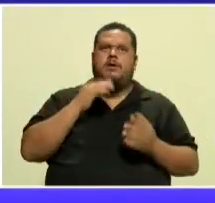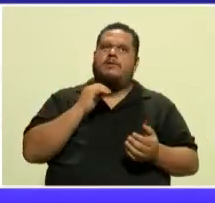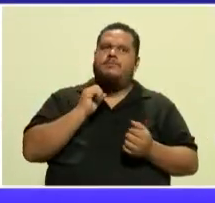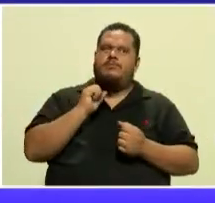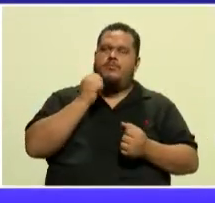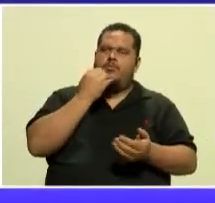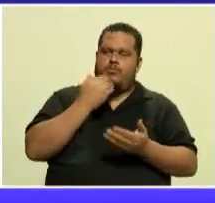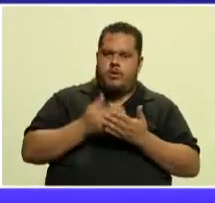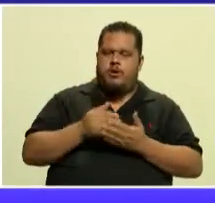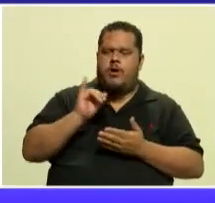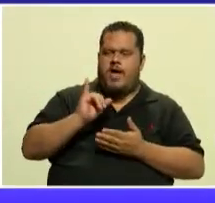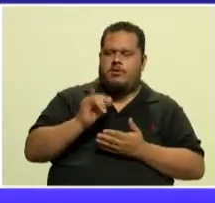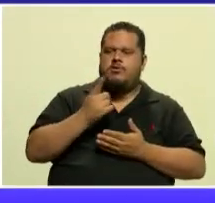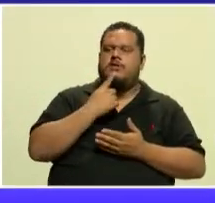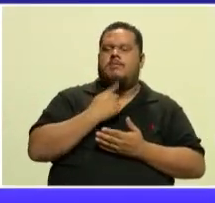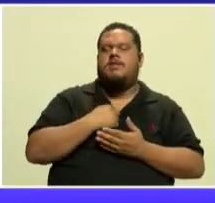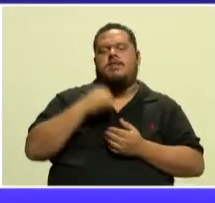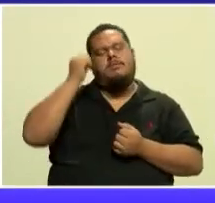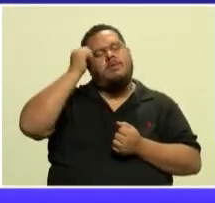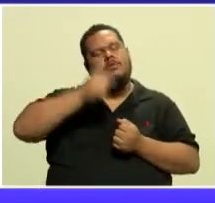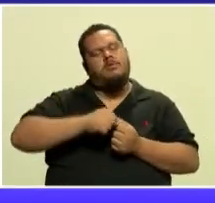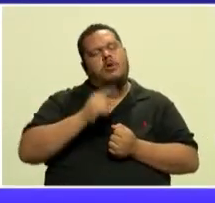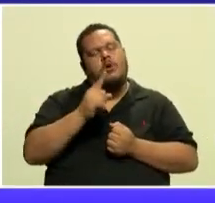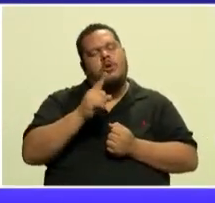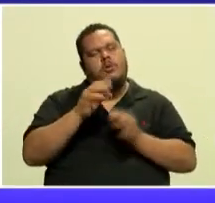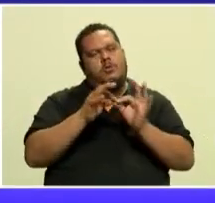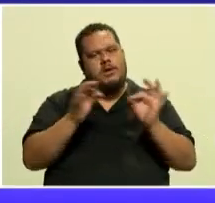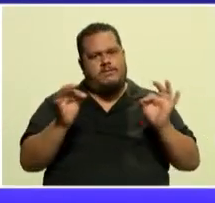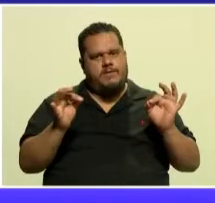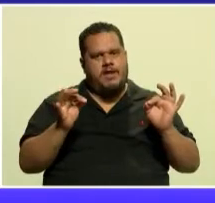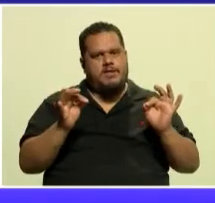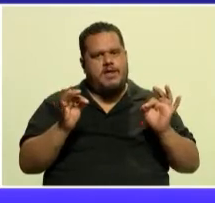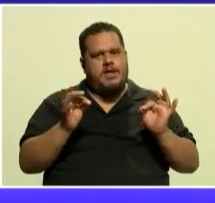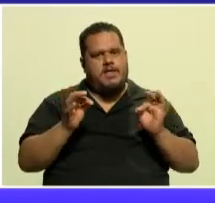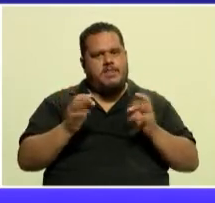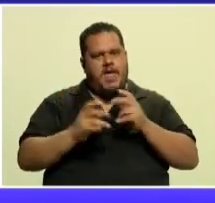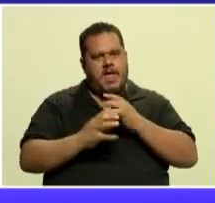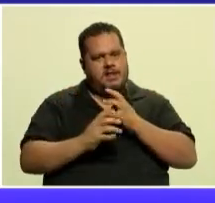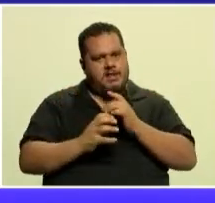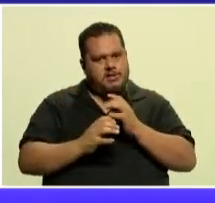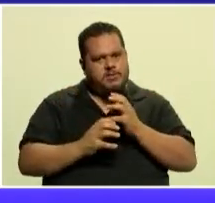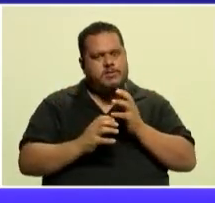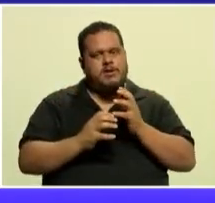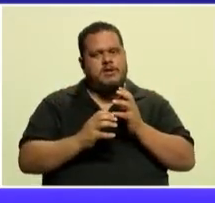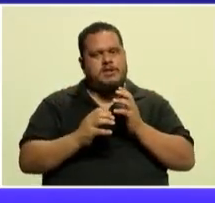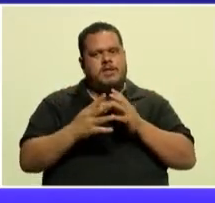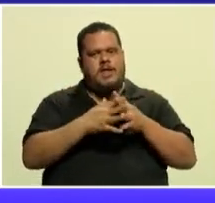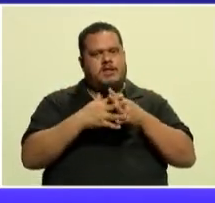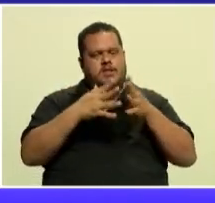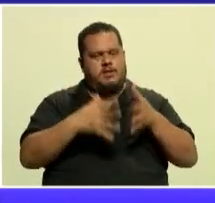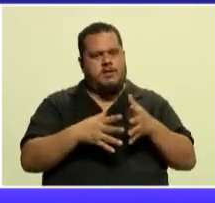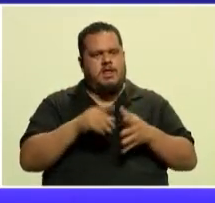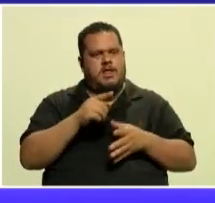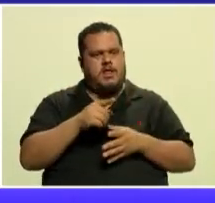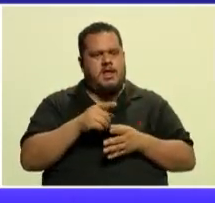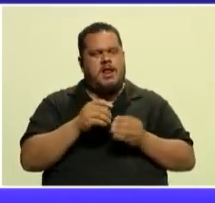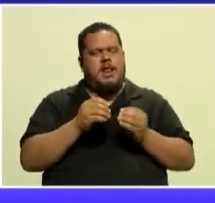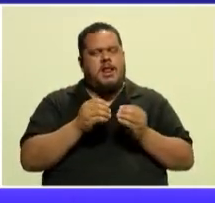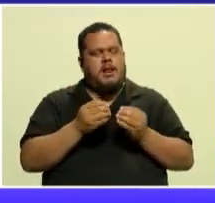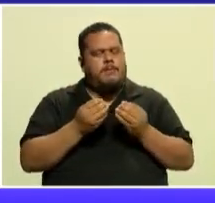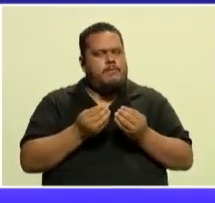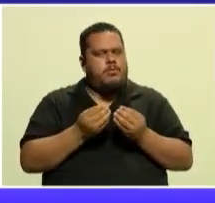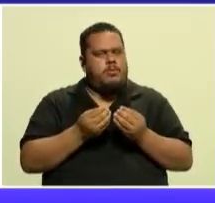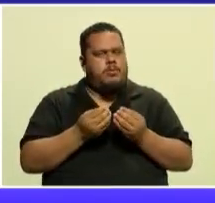me recordaste una frase de John Coltrane, el saxofonista estadounidense, que era muy